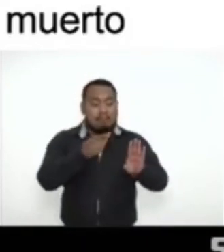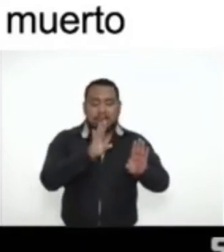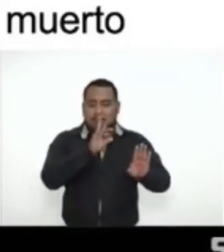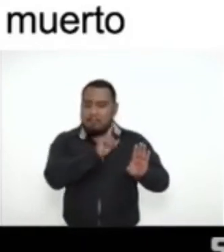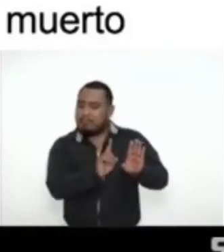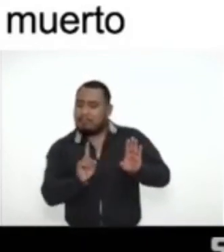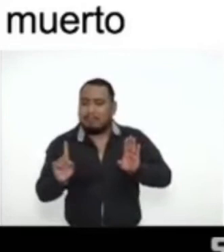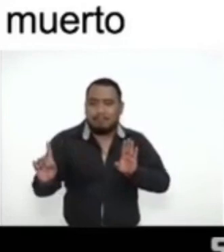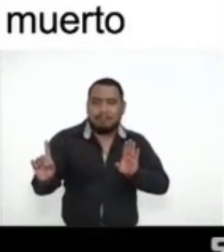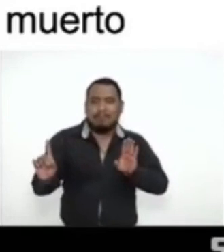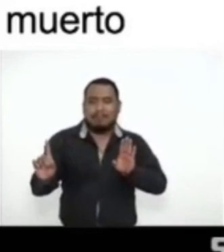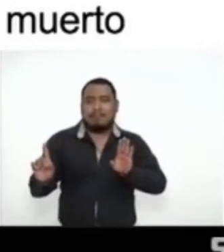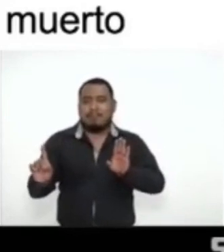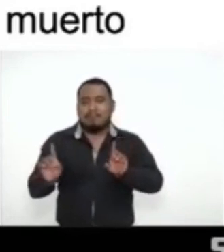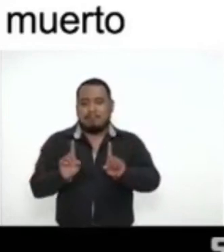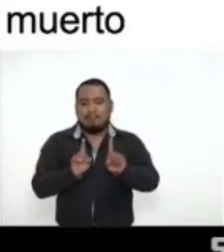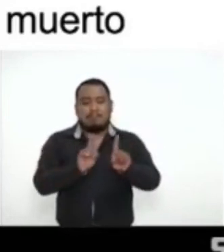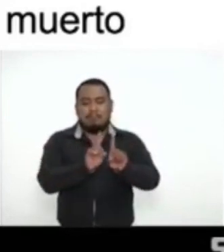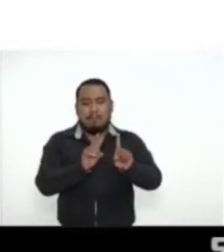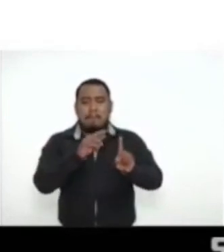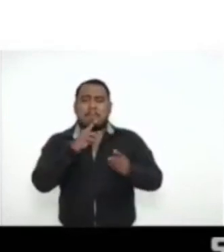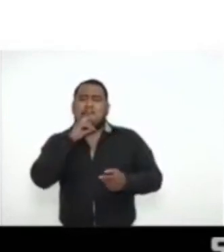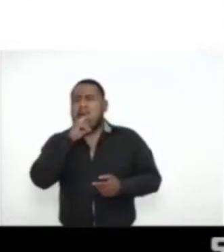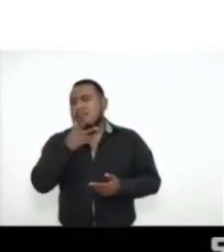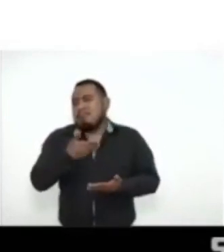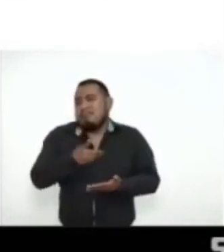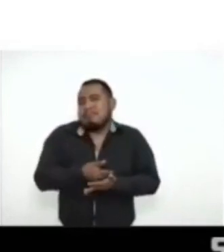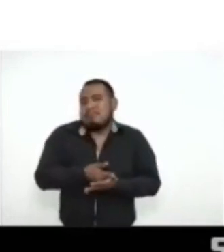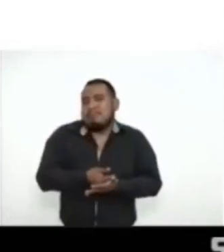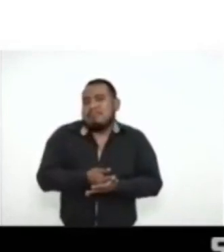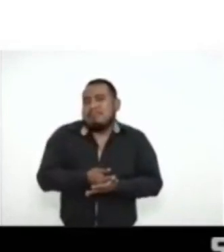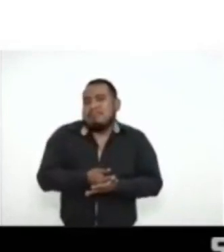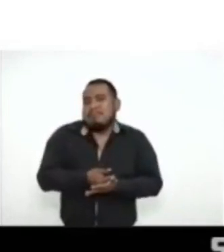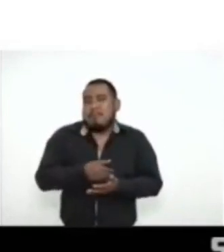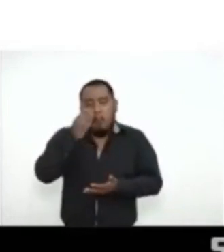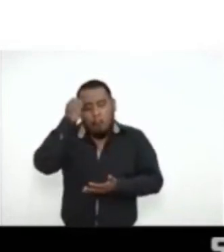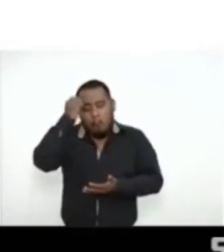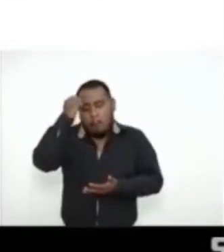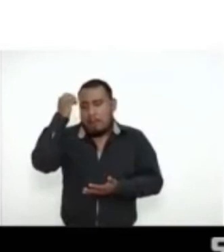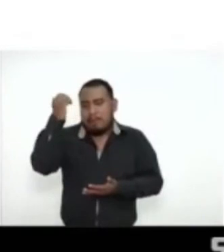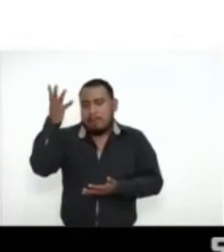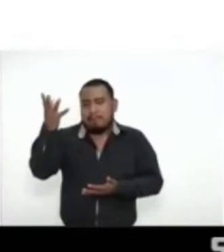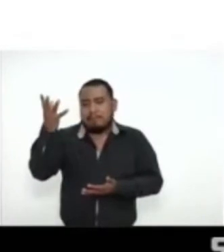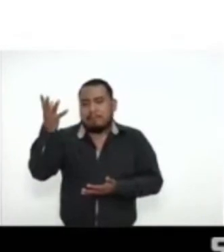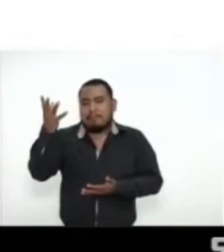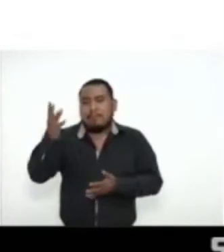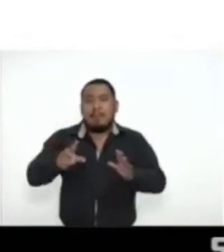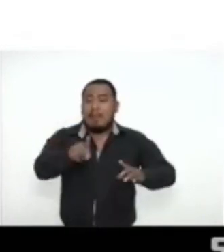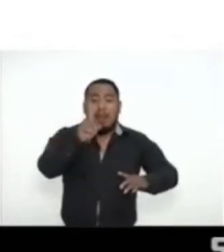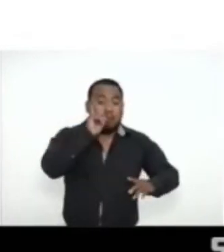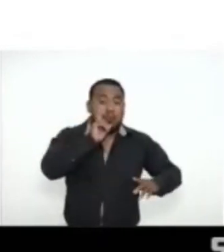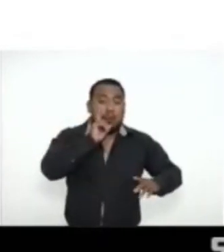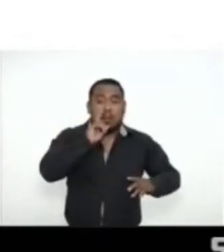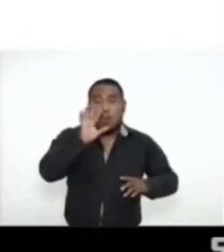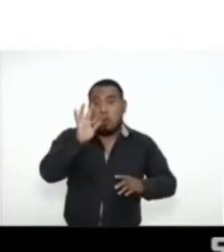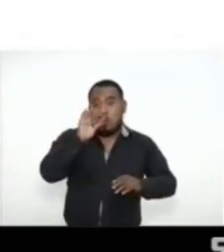y entonces me desmayo, ¿no? Los olvidos. Mire, dicen que las mujeres después de